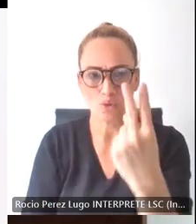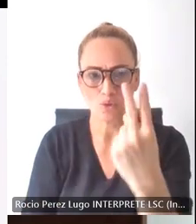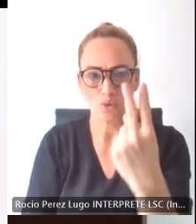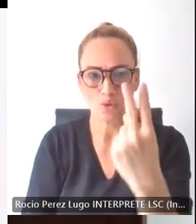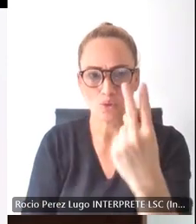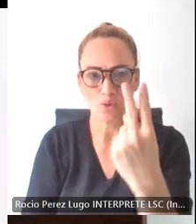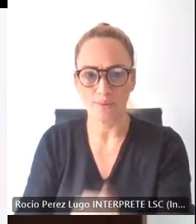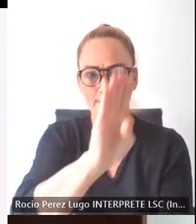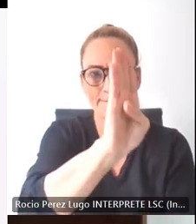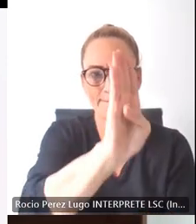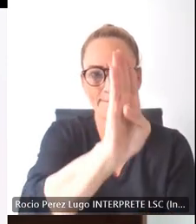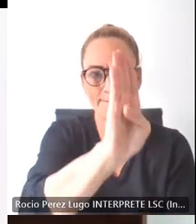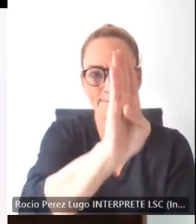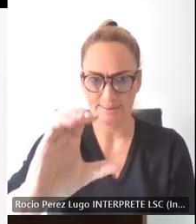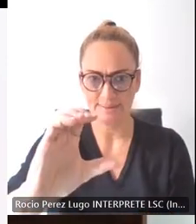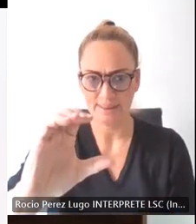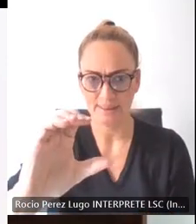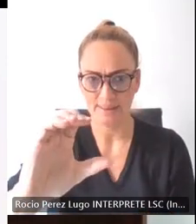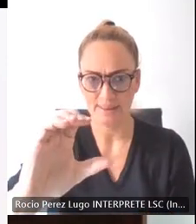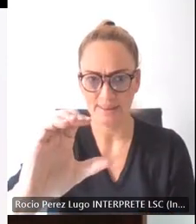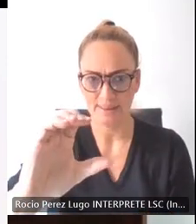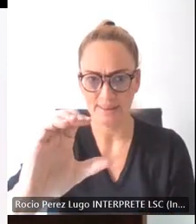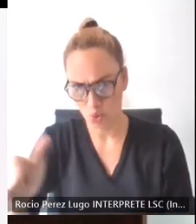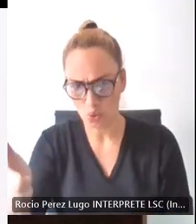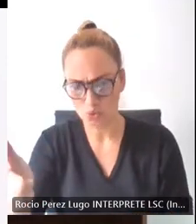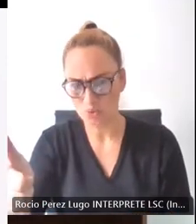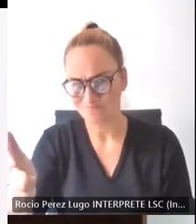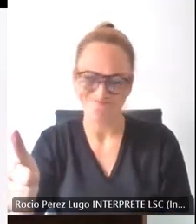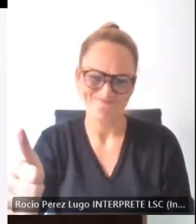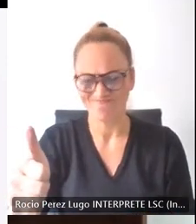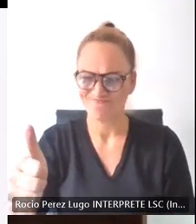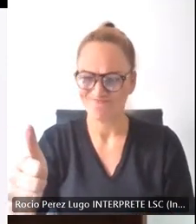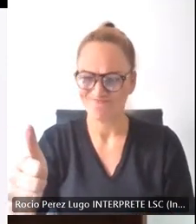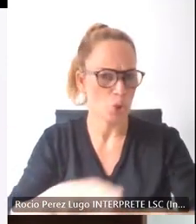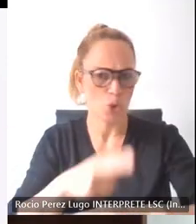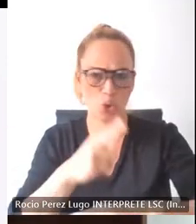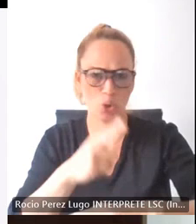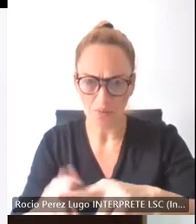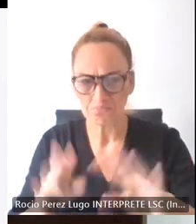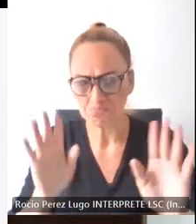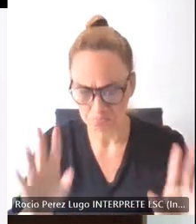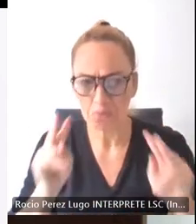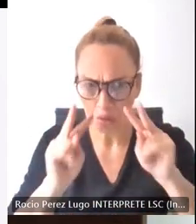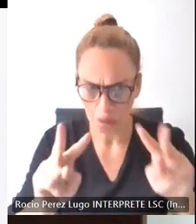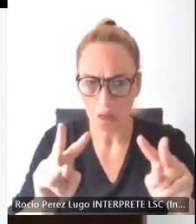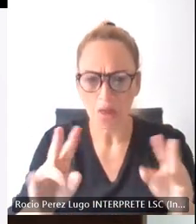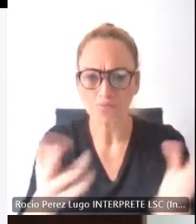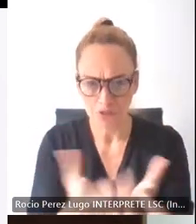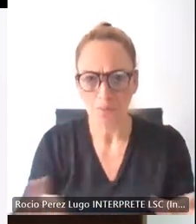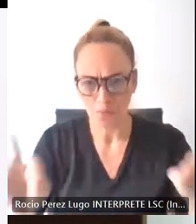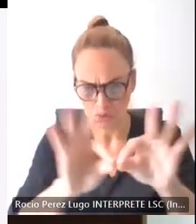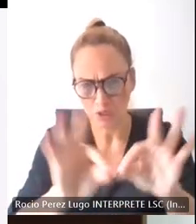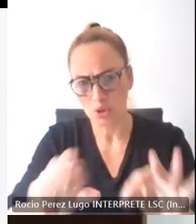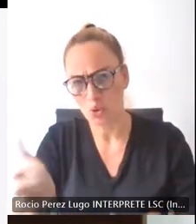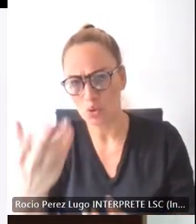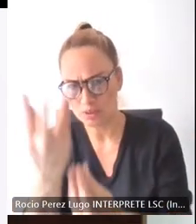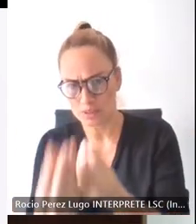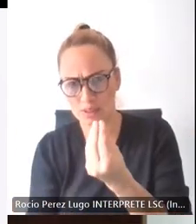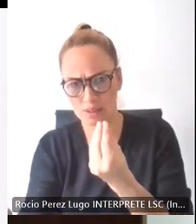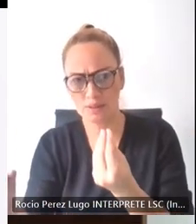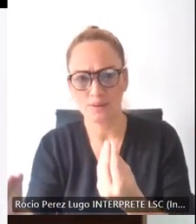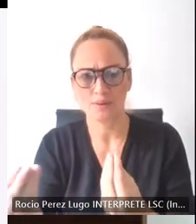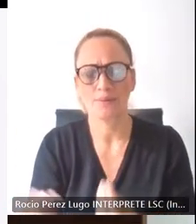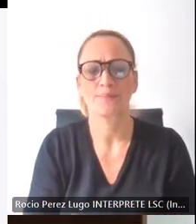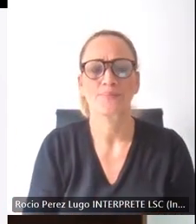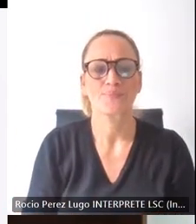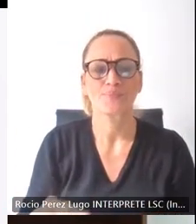BC. Tenemos estos otros, no son tan comunes de ver, pero pues importante saber que existen. Hay uno que es rocío